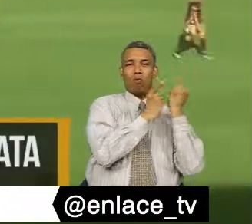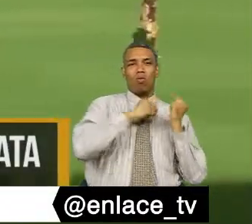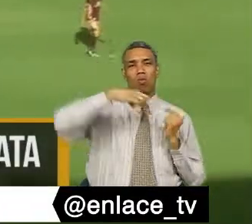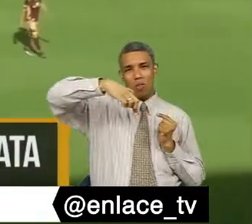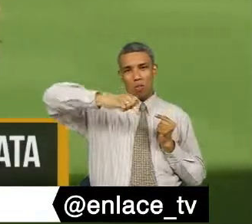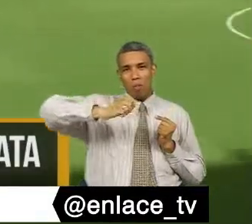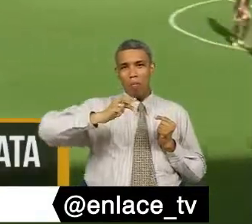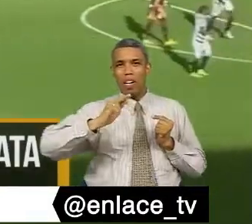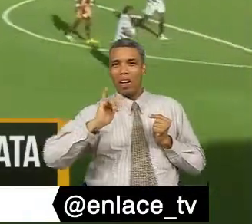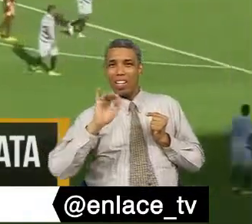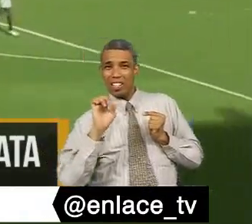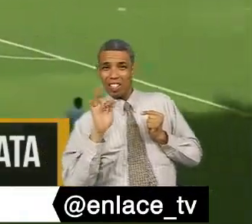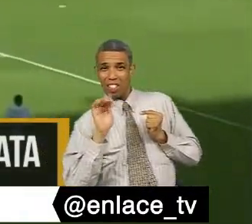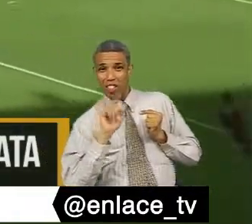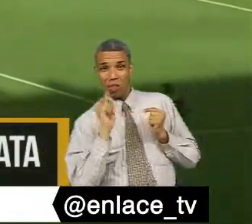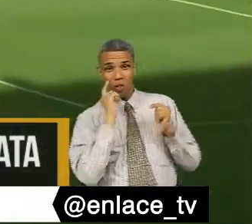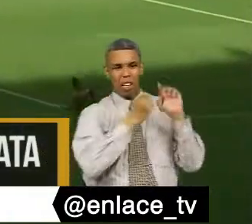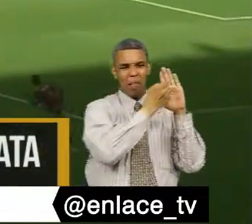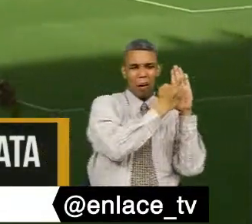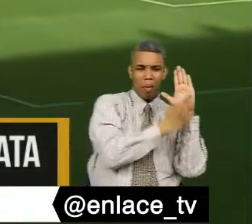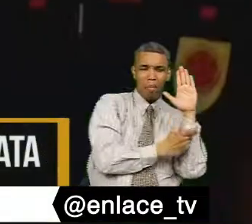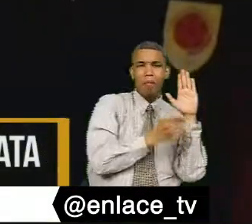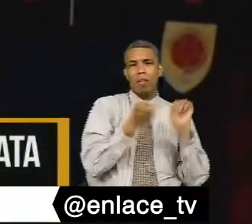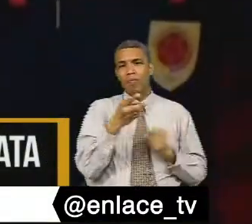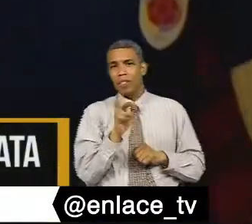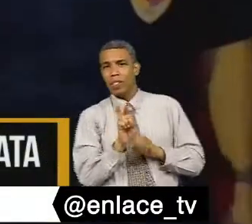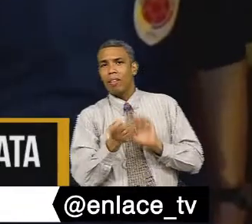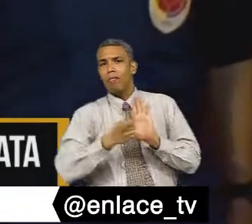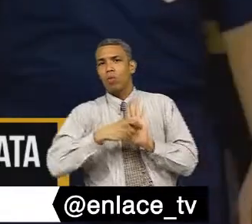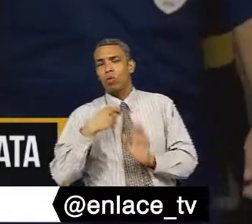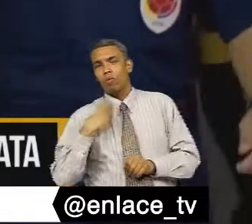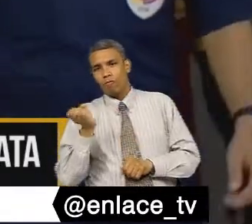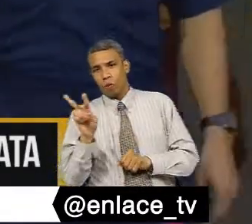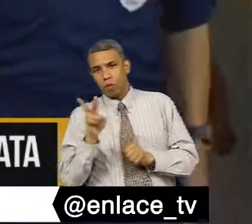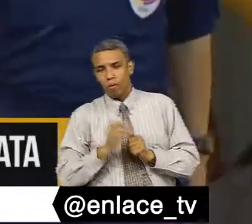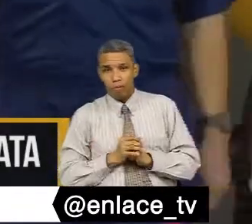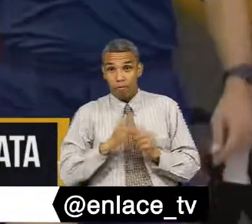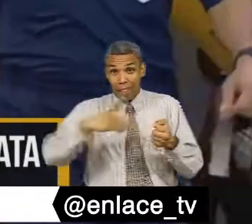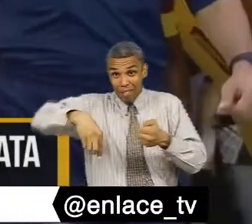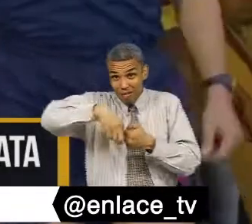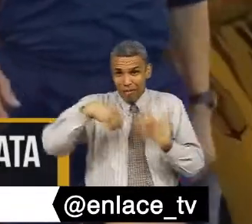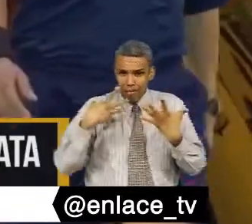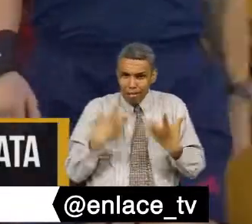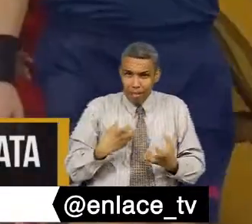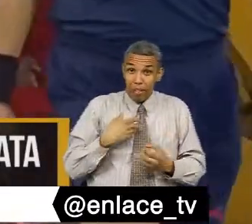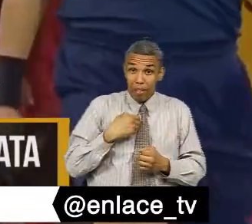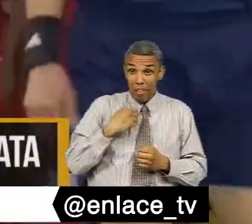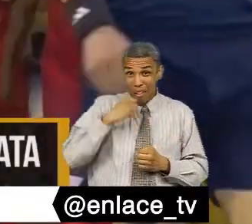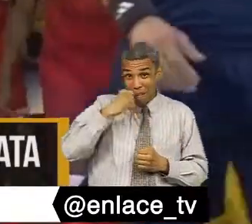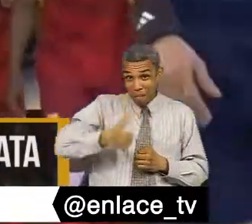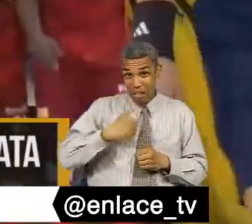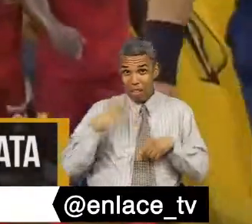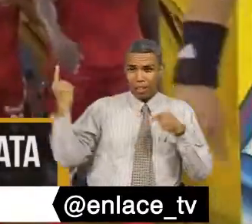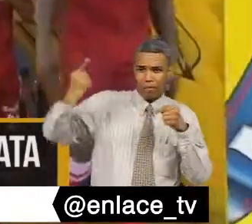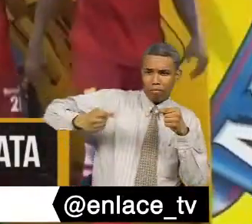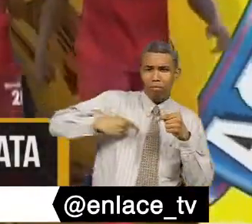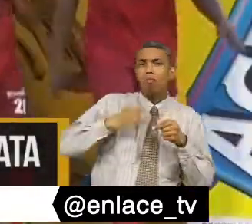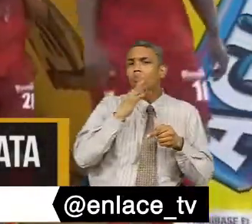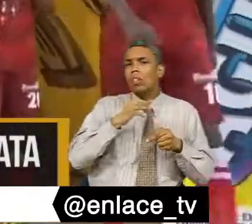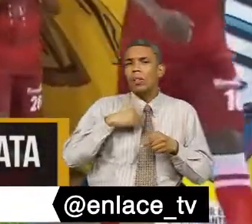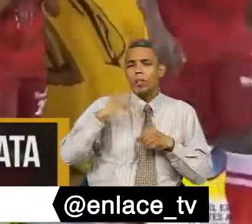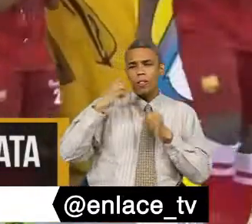Club, se ubica de 17 con 12 unidades. Espera la máquina amarilla una nueva victoria en casa después de su última lograda el